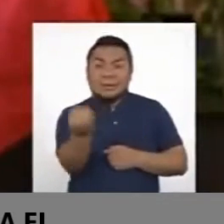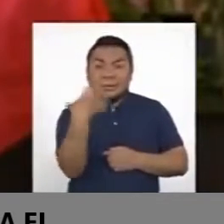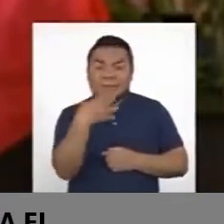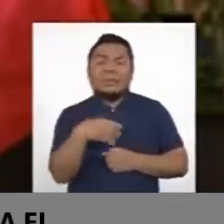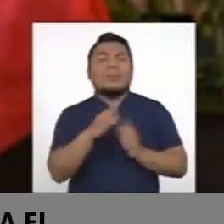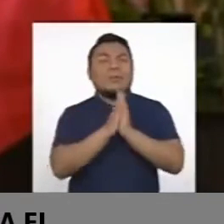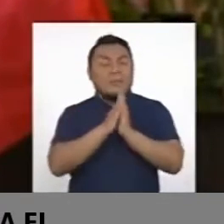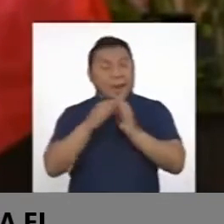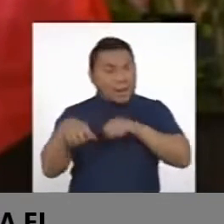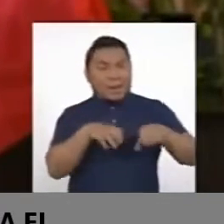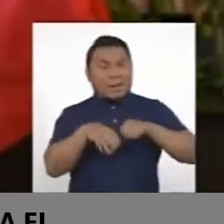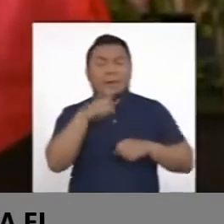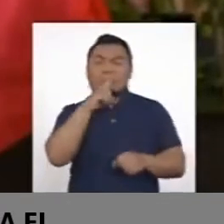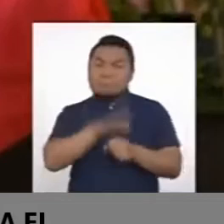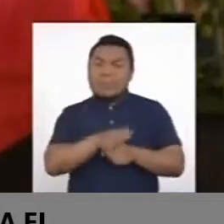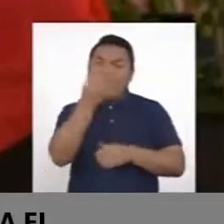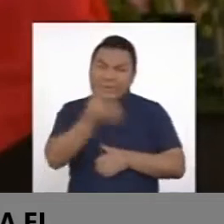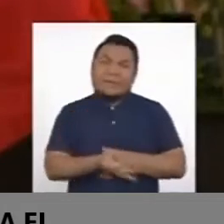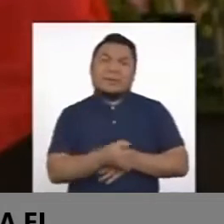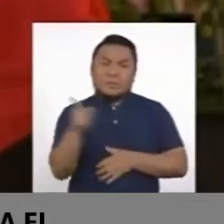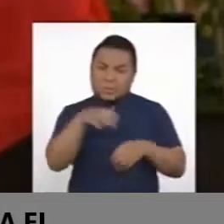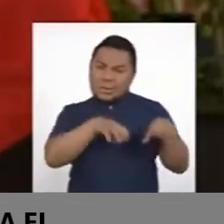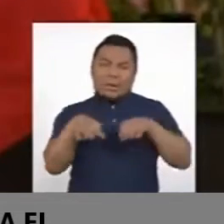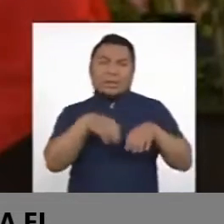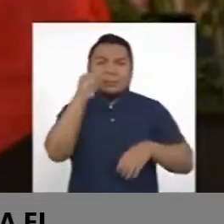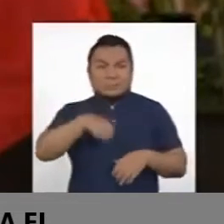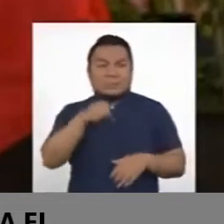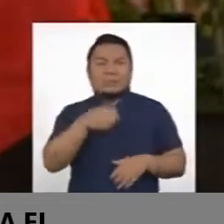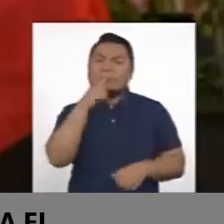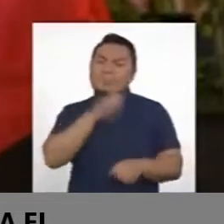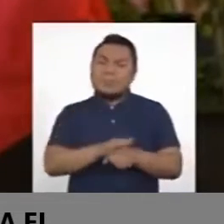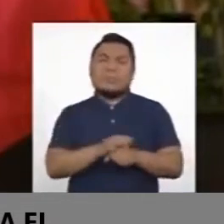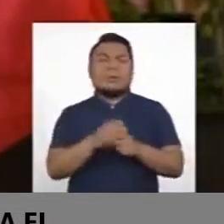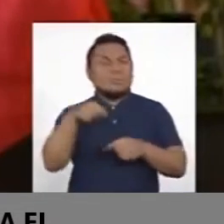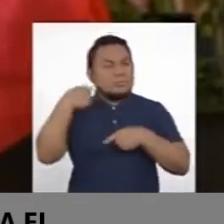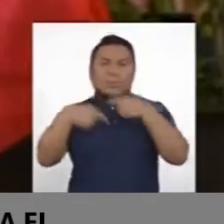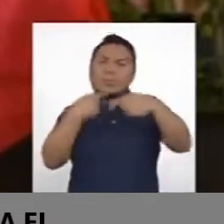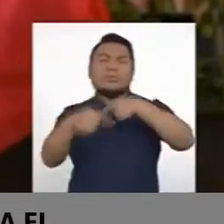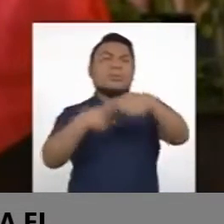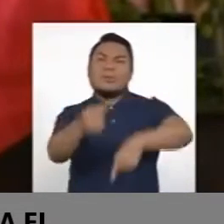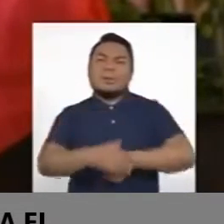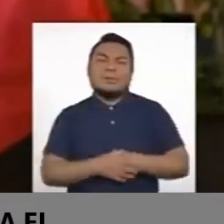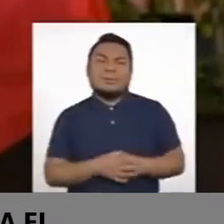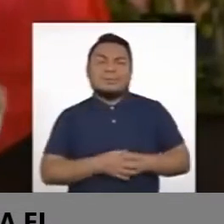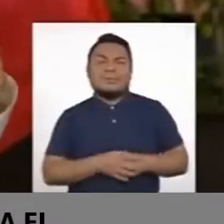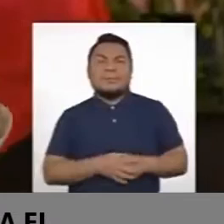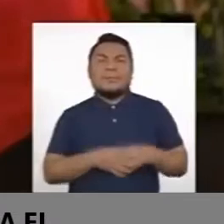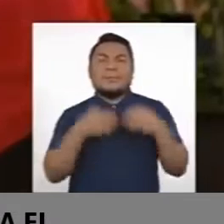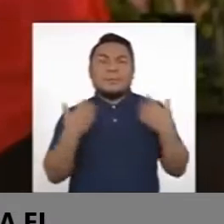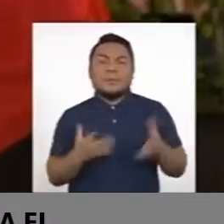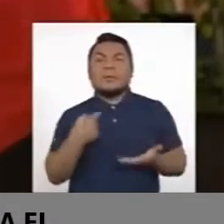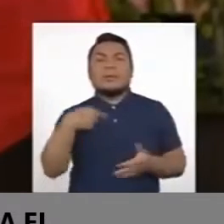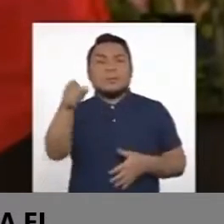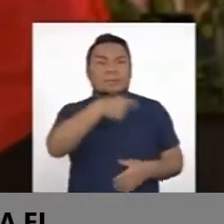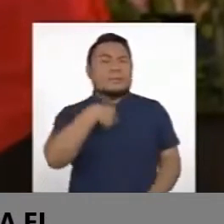manifiestan lo cumplan, que lo hagan efectivo en su accionar diario. Y hemos generado